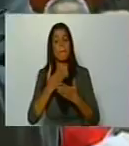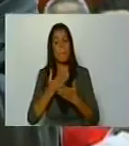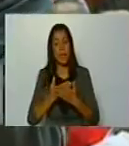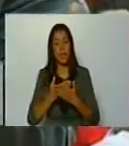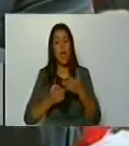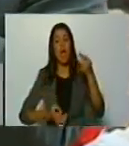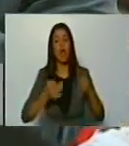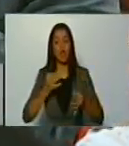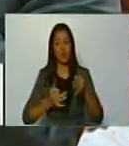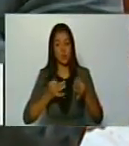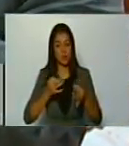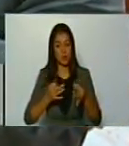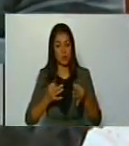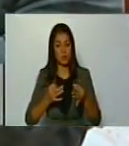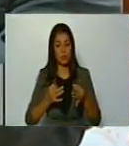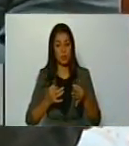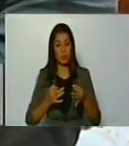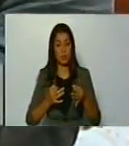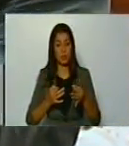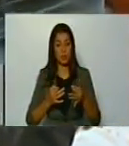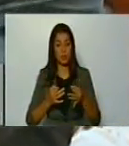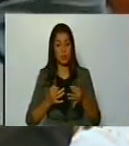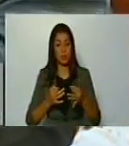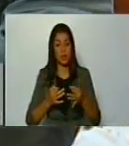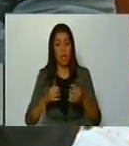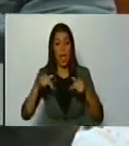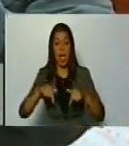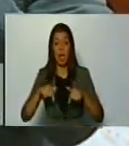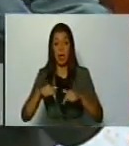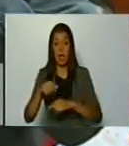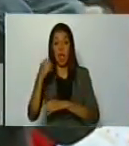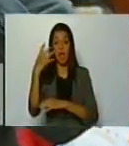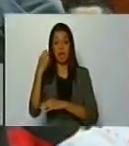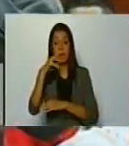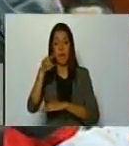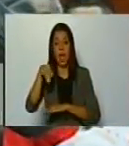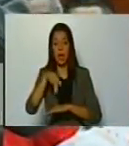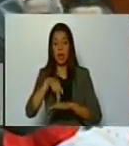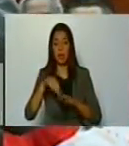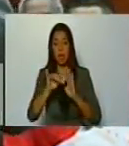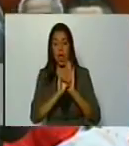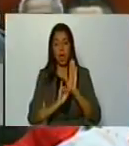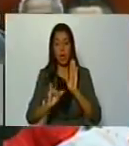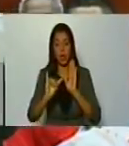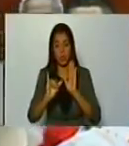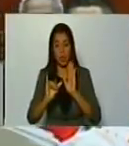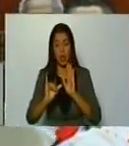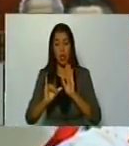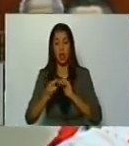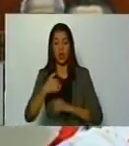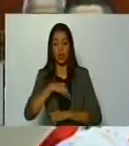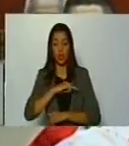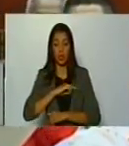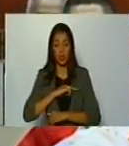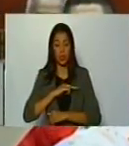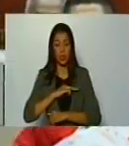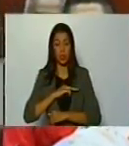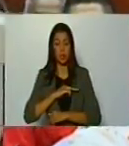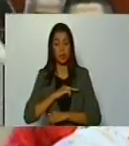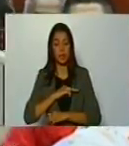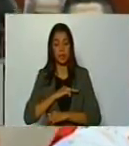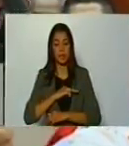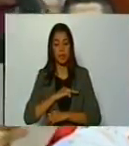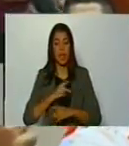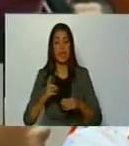Por supuesto que en esta Asamblea Nacional Constituyente estamos tomando